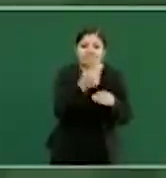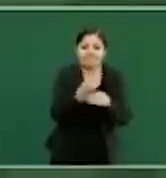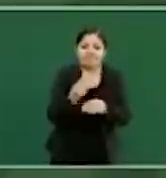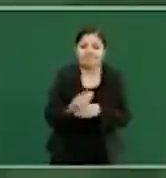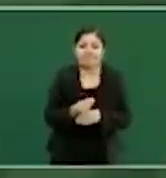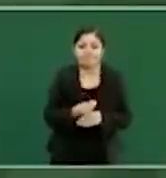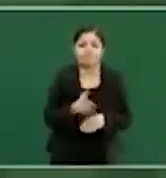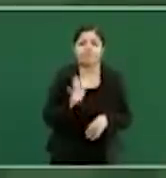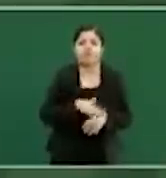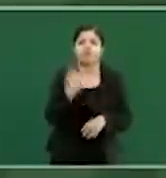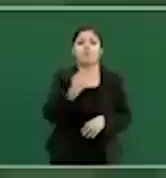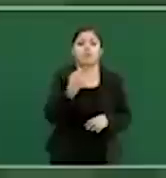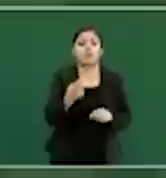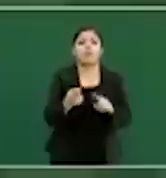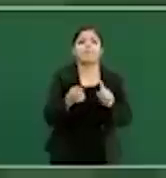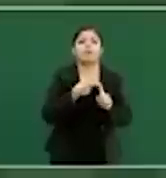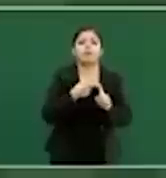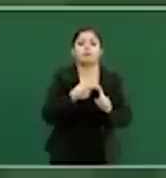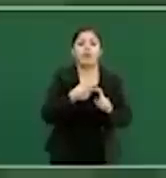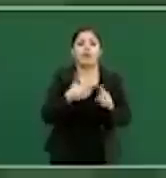contrataron primero a empresas